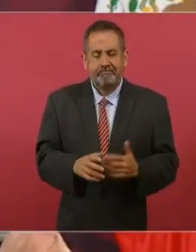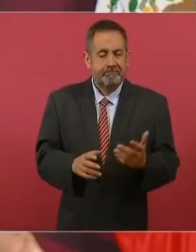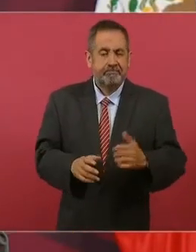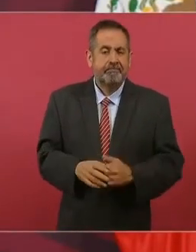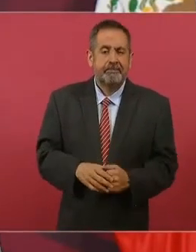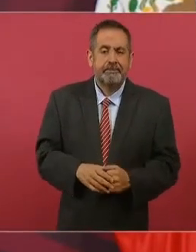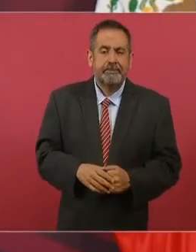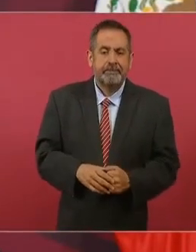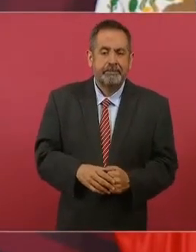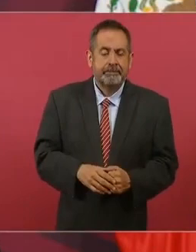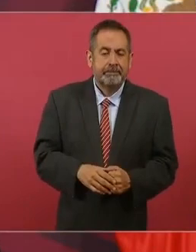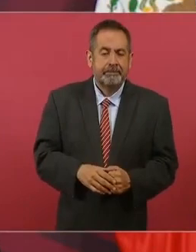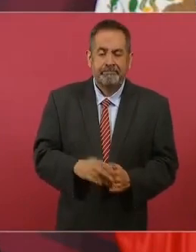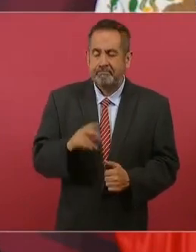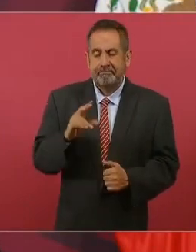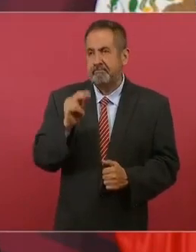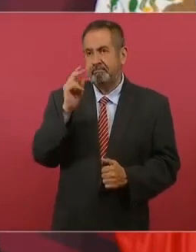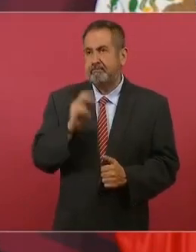no.